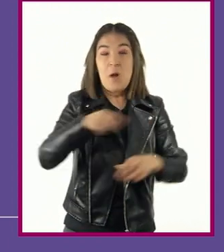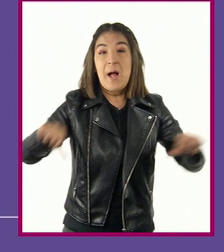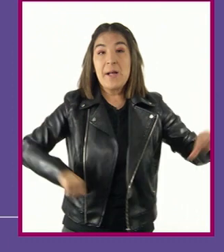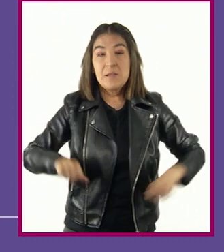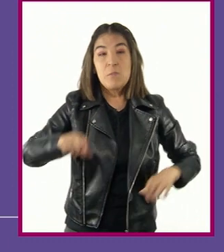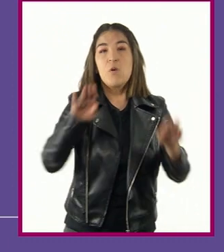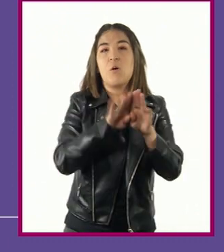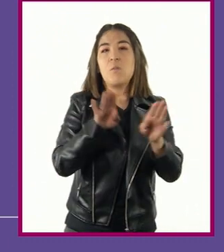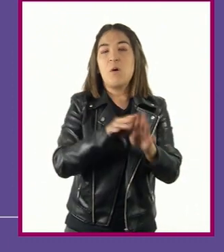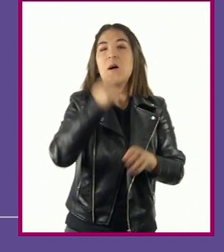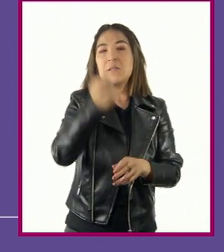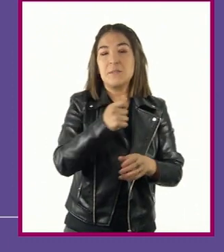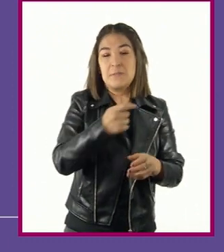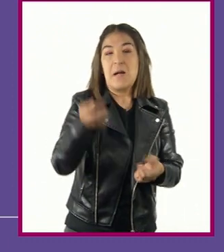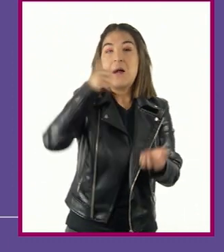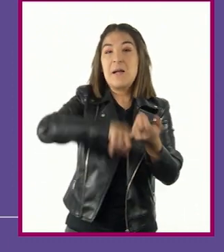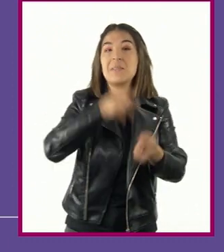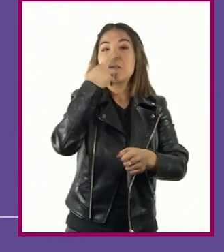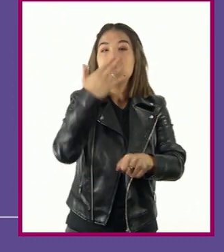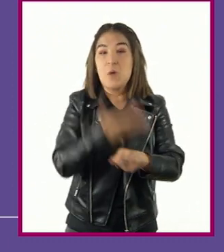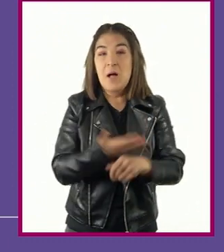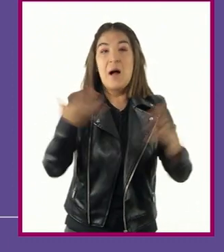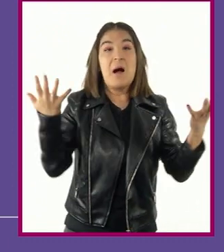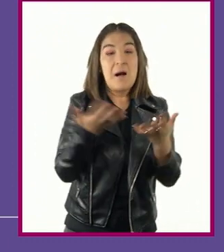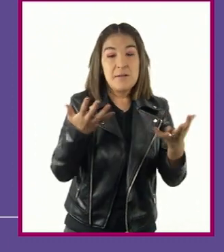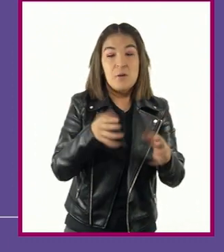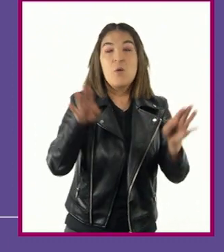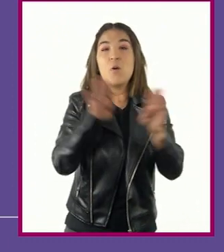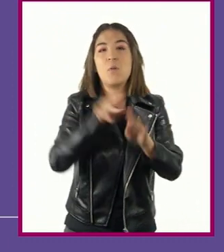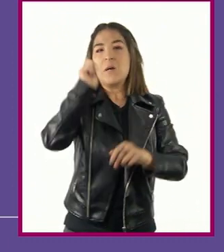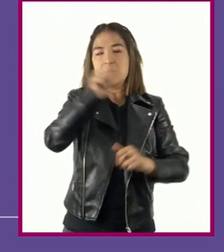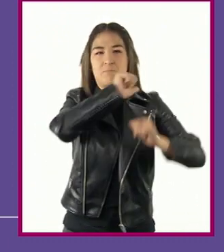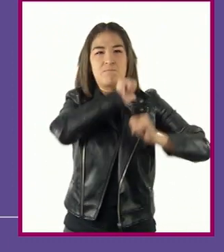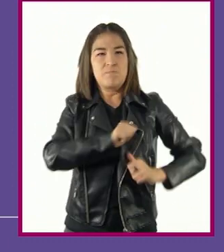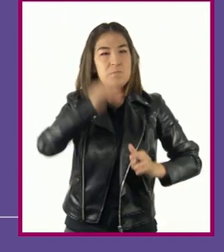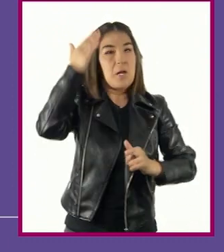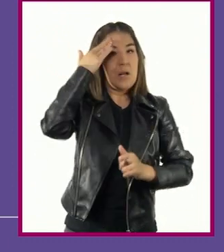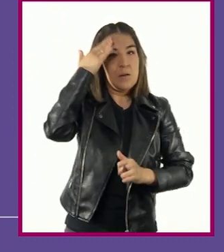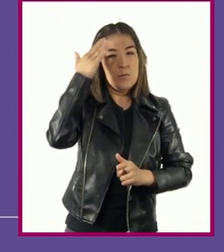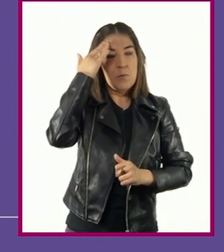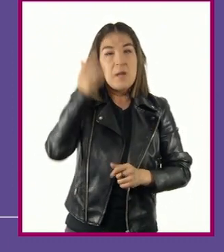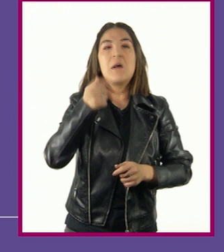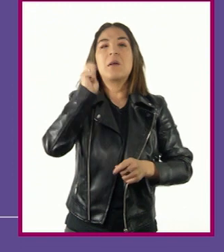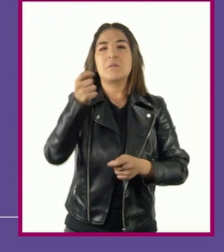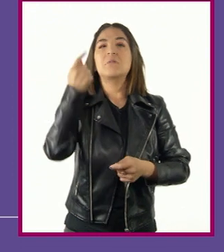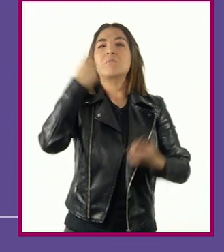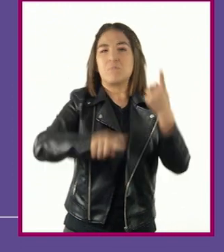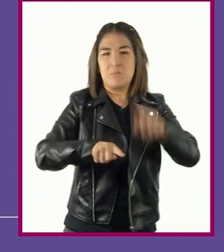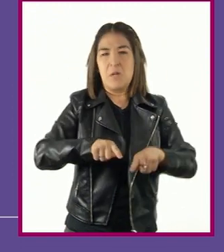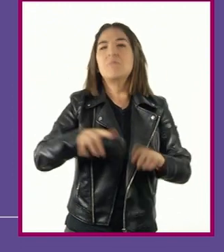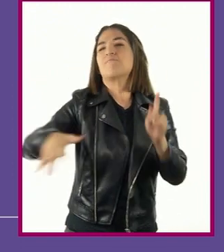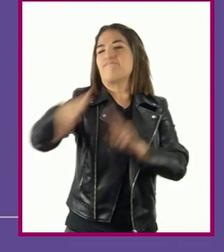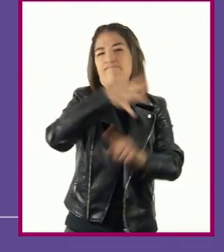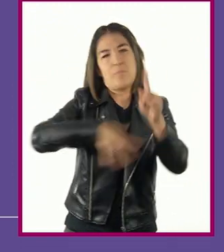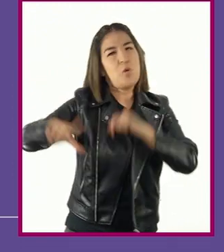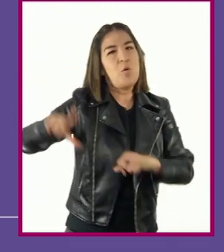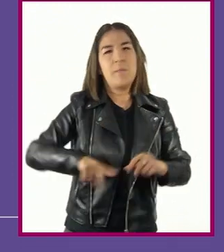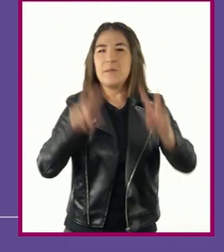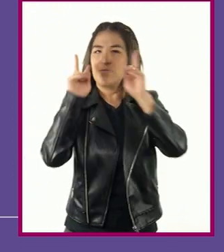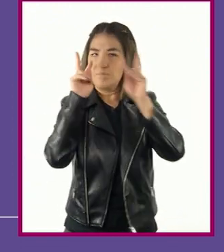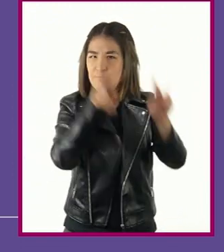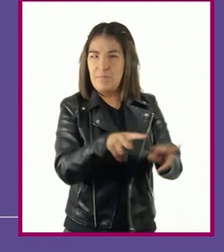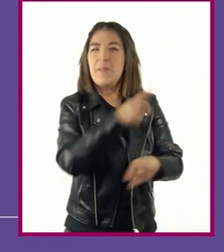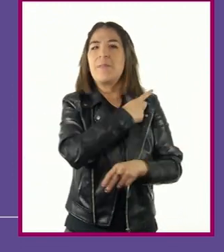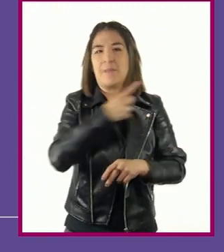recursos públicos o realice actos de autoridad es pública.